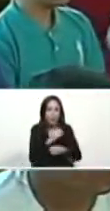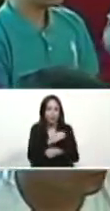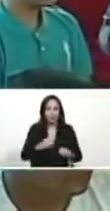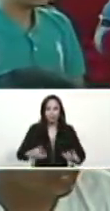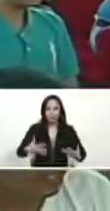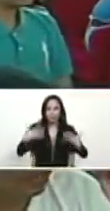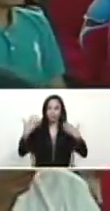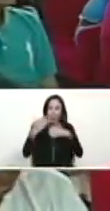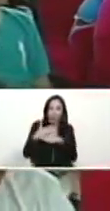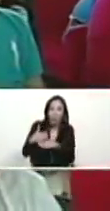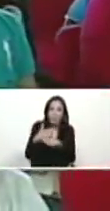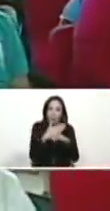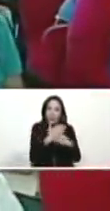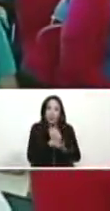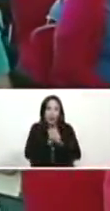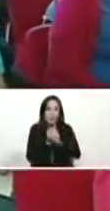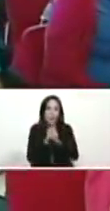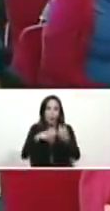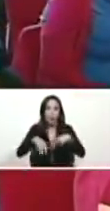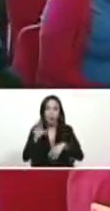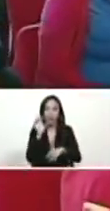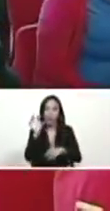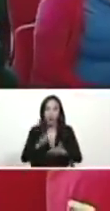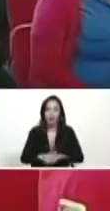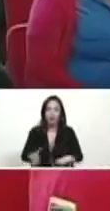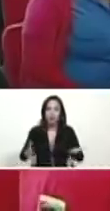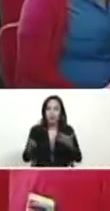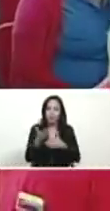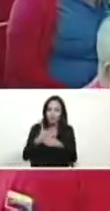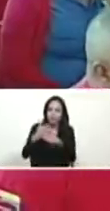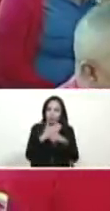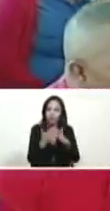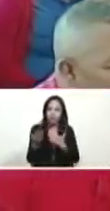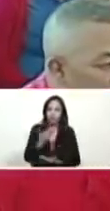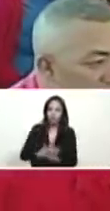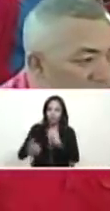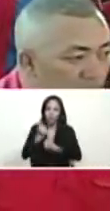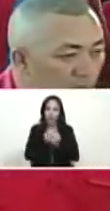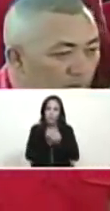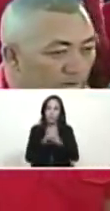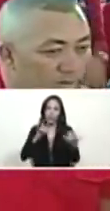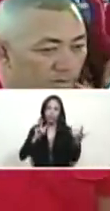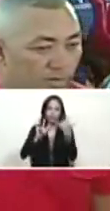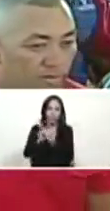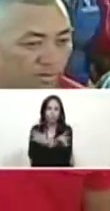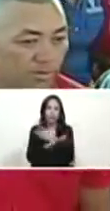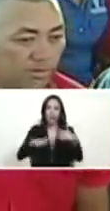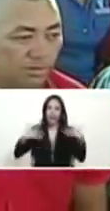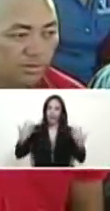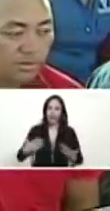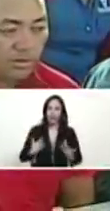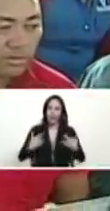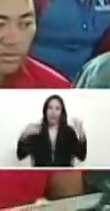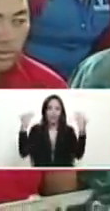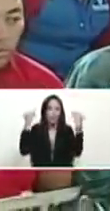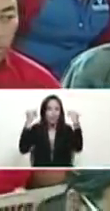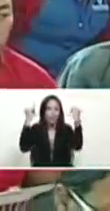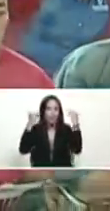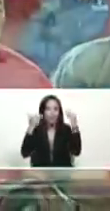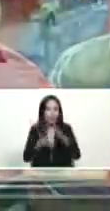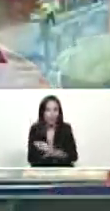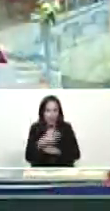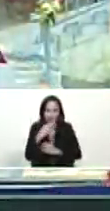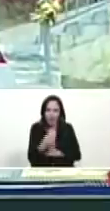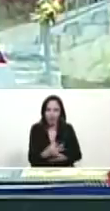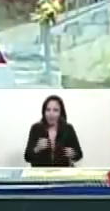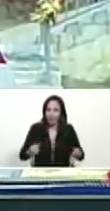de compartir, de la fraternidad, de la solidaridad, del amor, de la alegría, del celebrar.